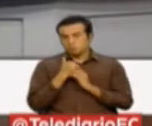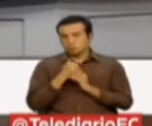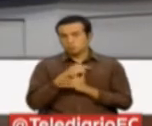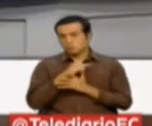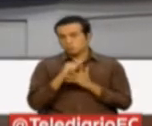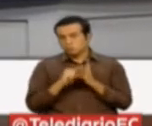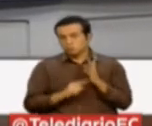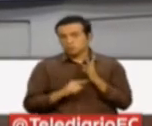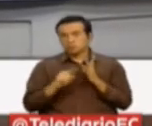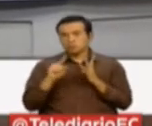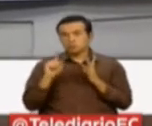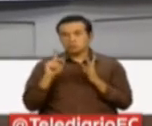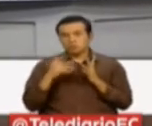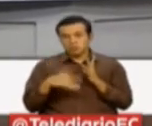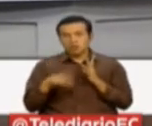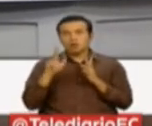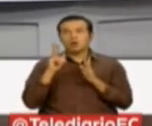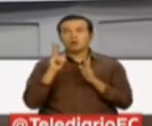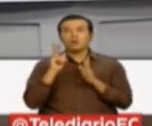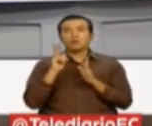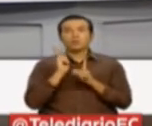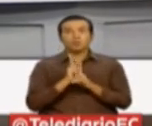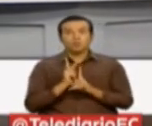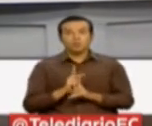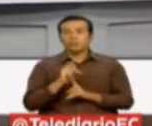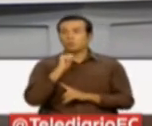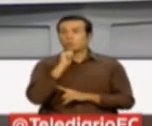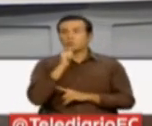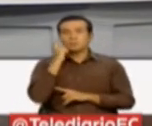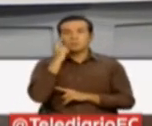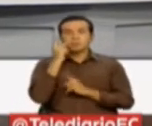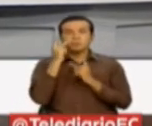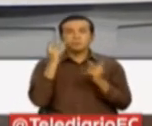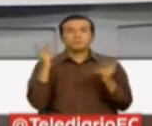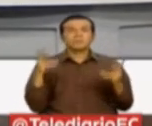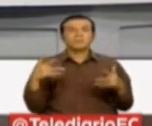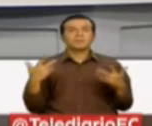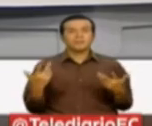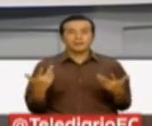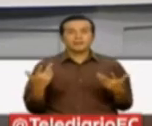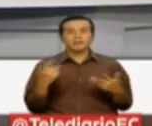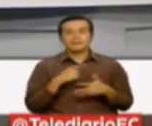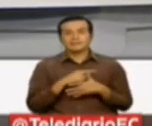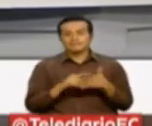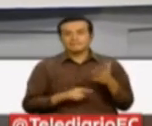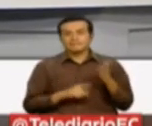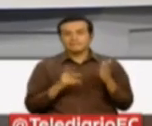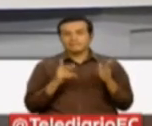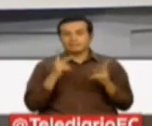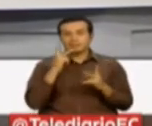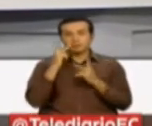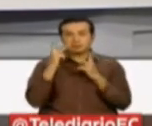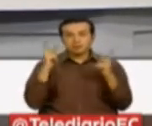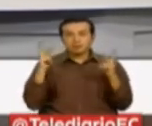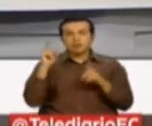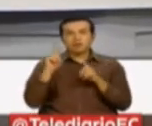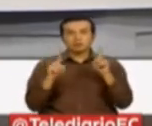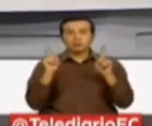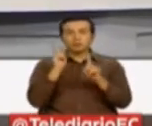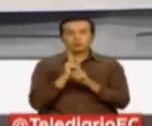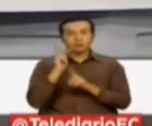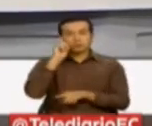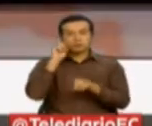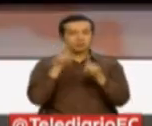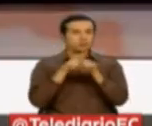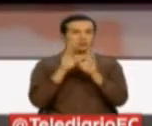con cierta cautela ahora hay conceptos que de todas maneras nos parece que se deberían revisar y en algunos de los que no